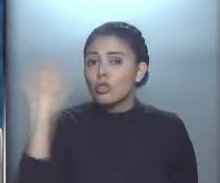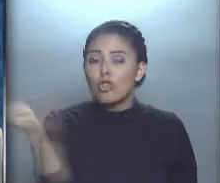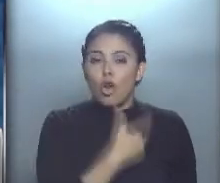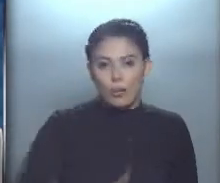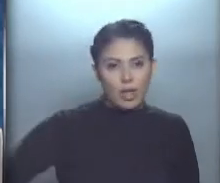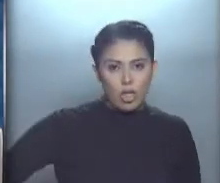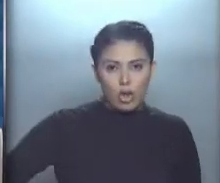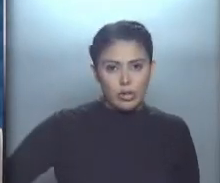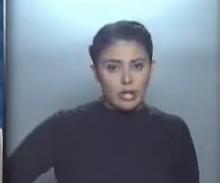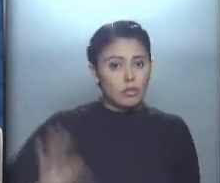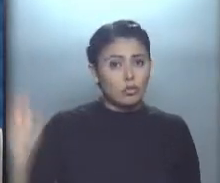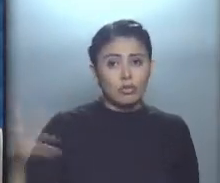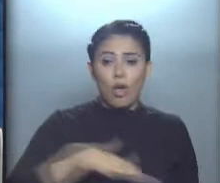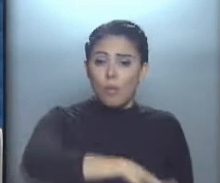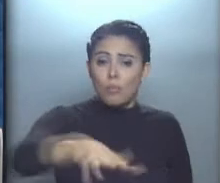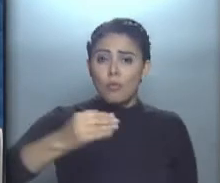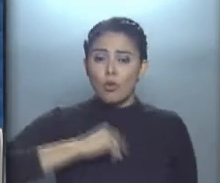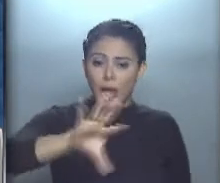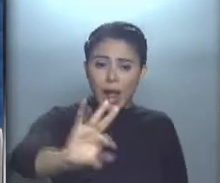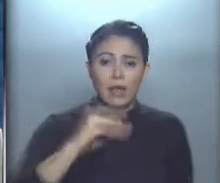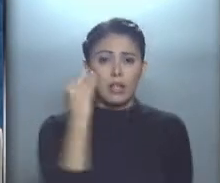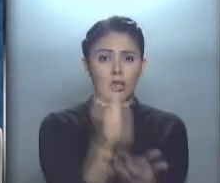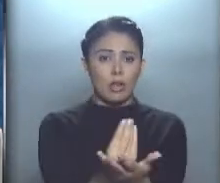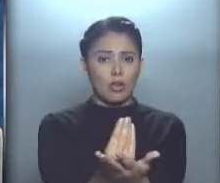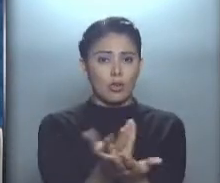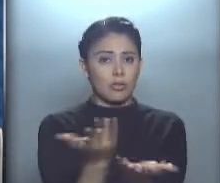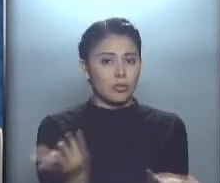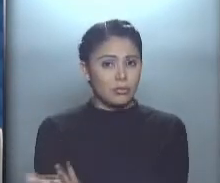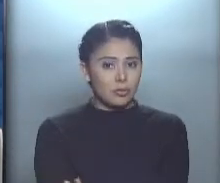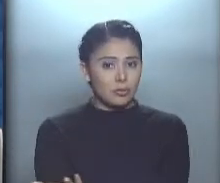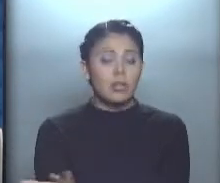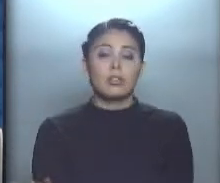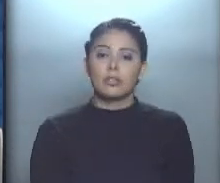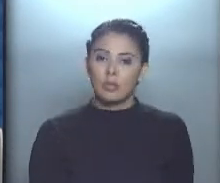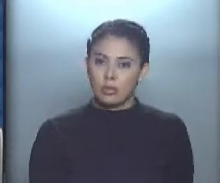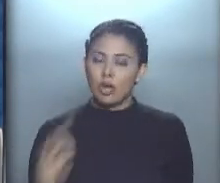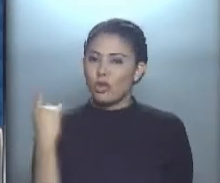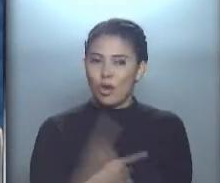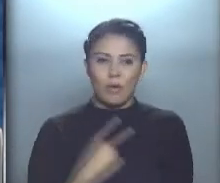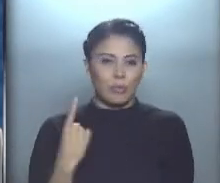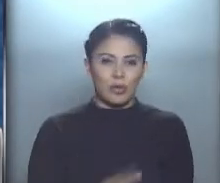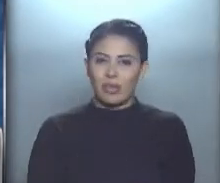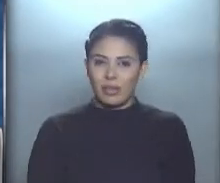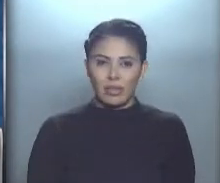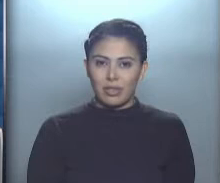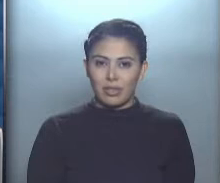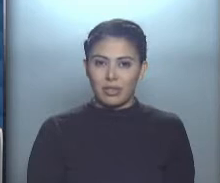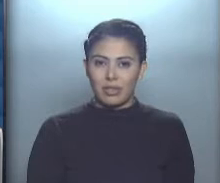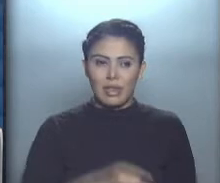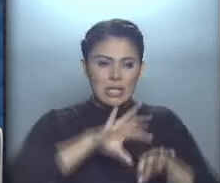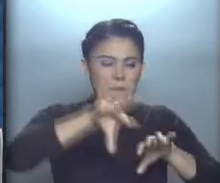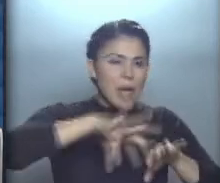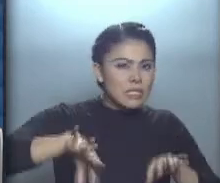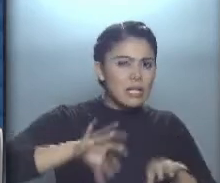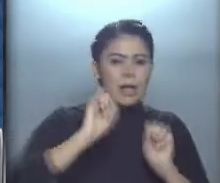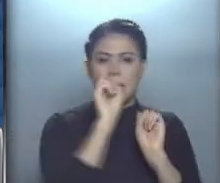han sido legítimamente elegidos por la voluntad popular, por el voto popular. Por lo tanto, no puede haber ni indicios de sedición